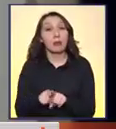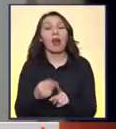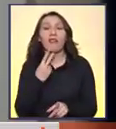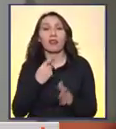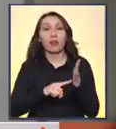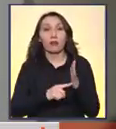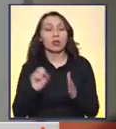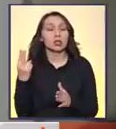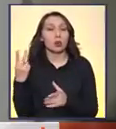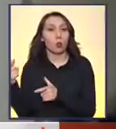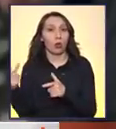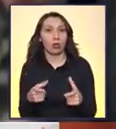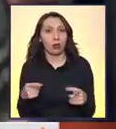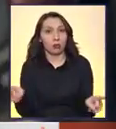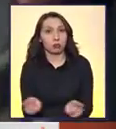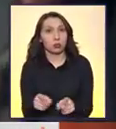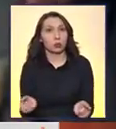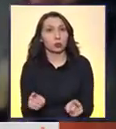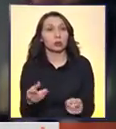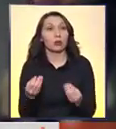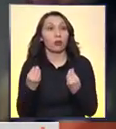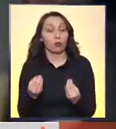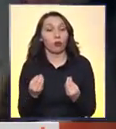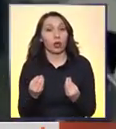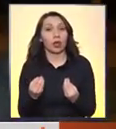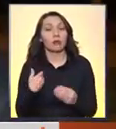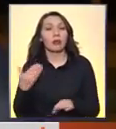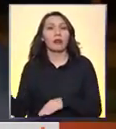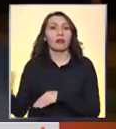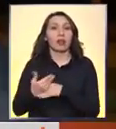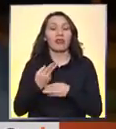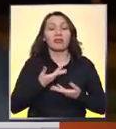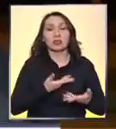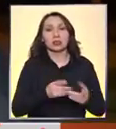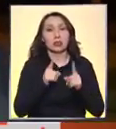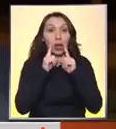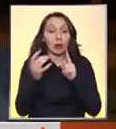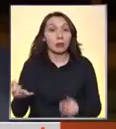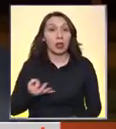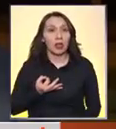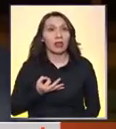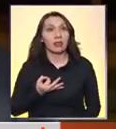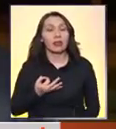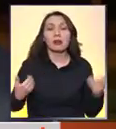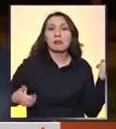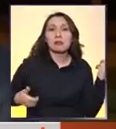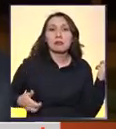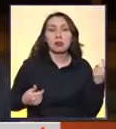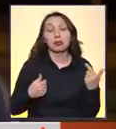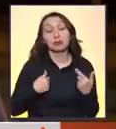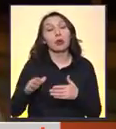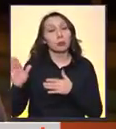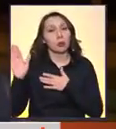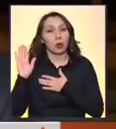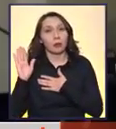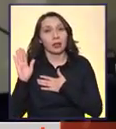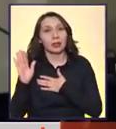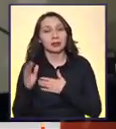sacar el segundo disco y le dije, me fue a visitar al hotel y me dijo que festejara con la guitarra y bueno, se lo prometí, por suerte le